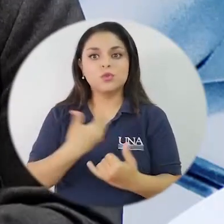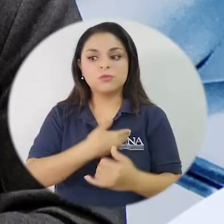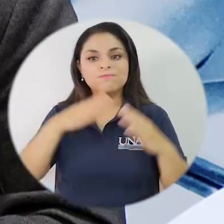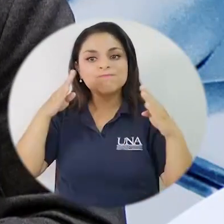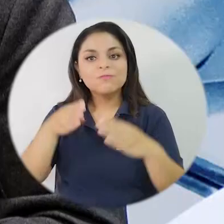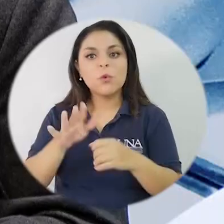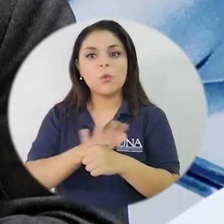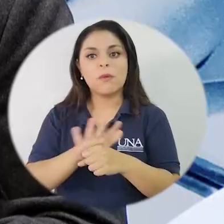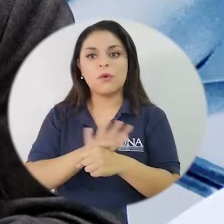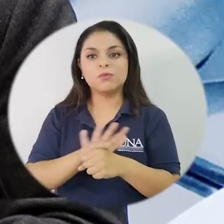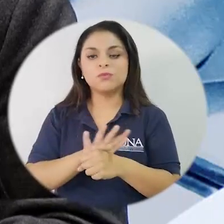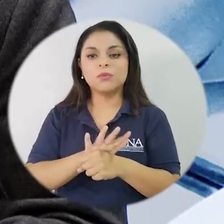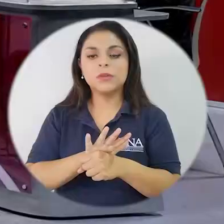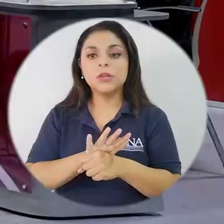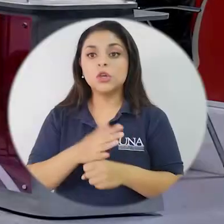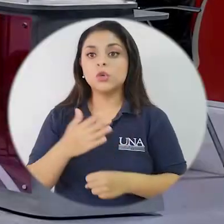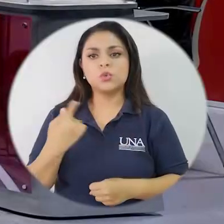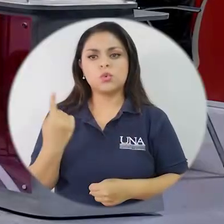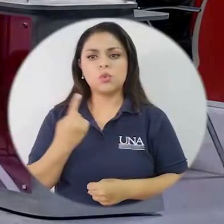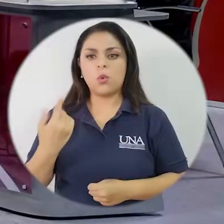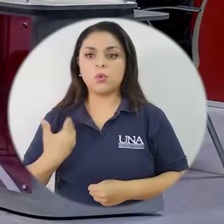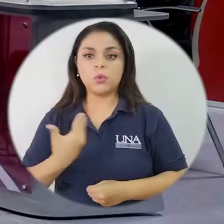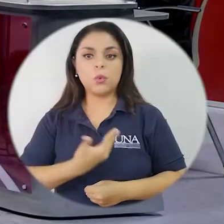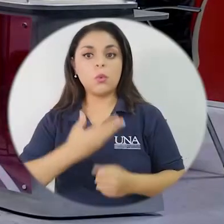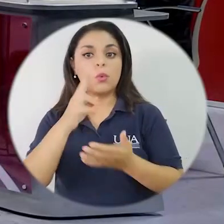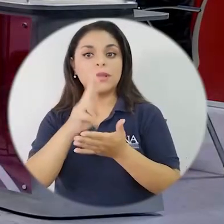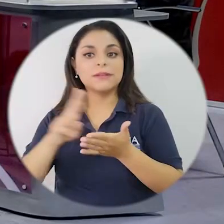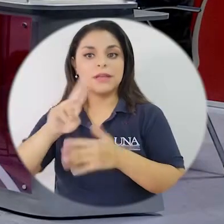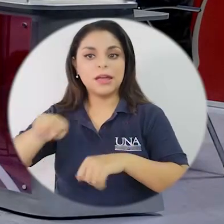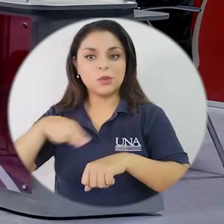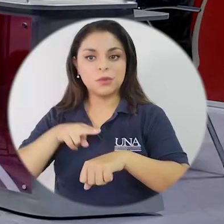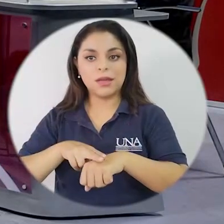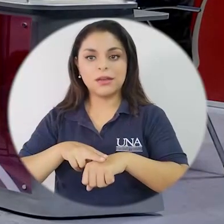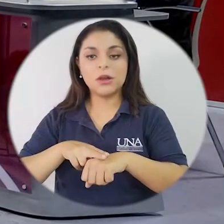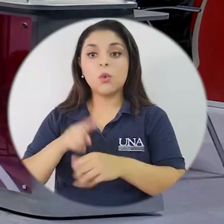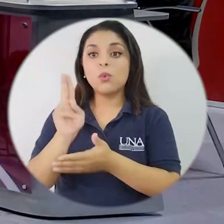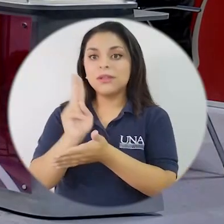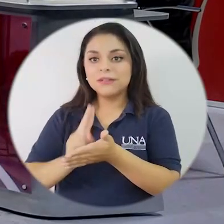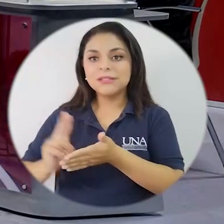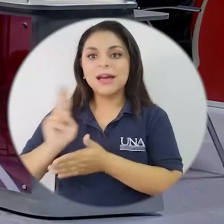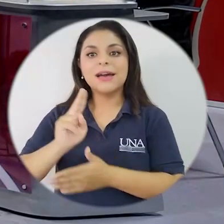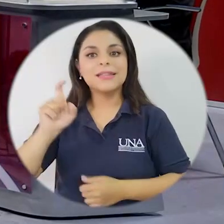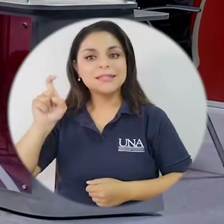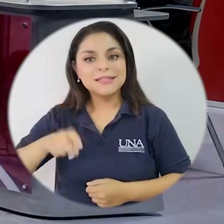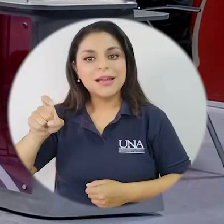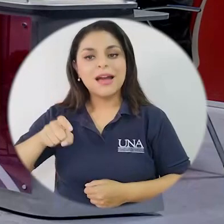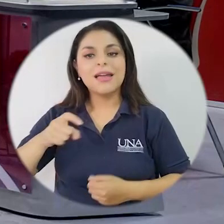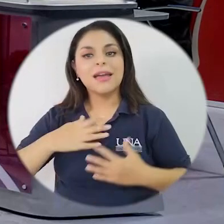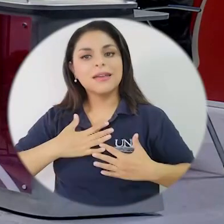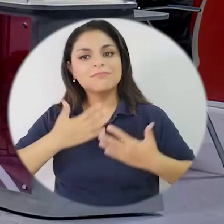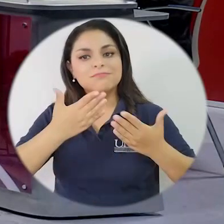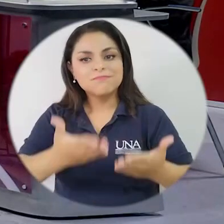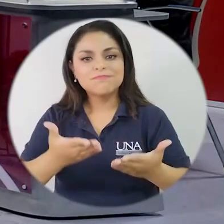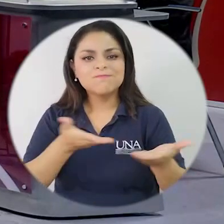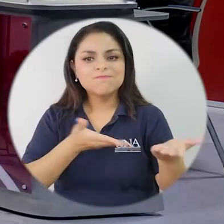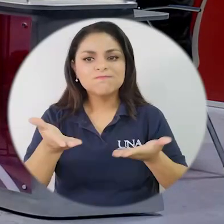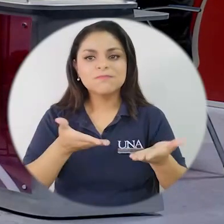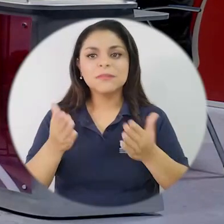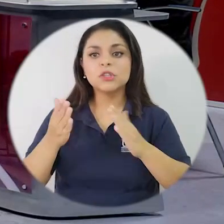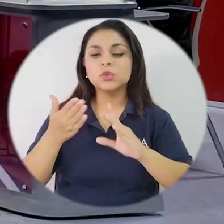ocupados y ocupadas, no solo a nosotros como Universidad Nacional, la universidad necesaria que nos debemos a la sociedad, pero